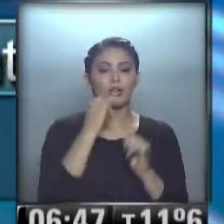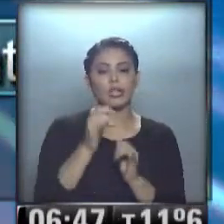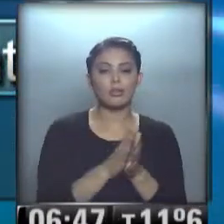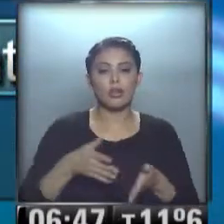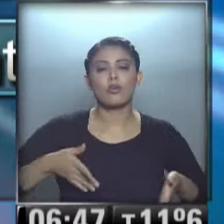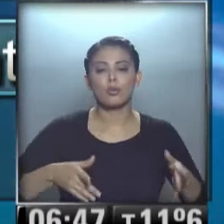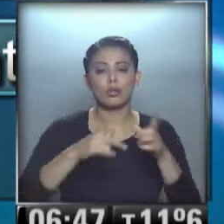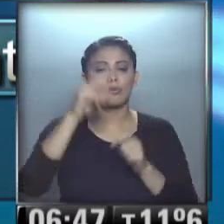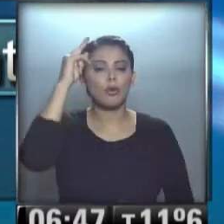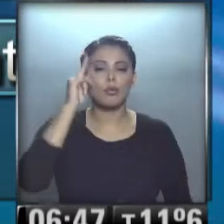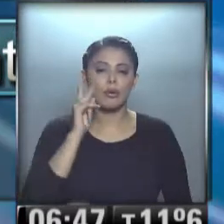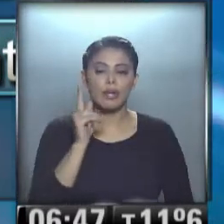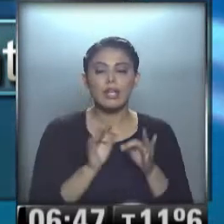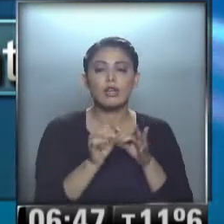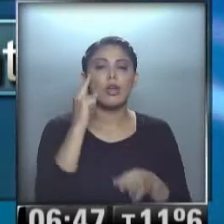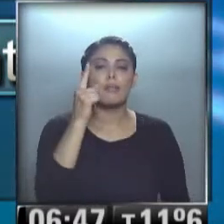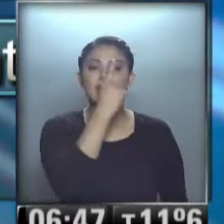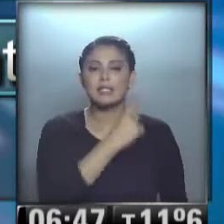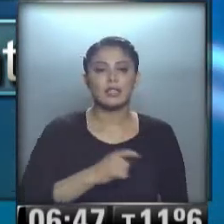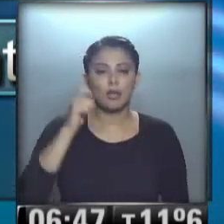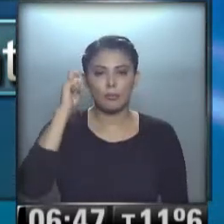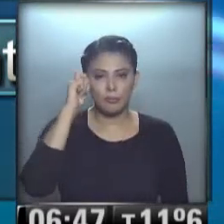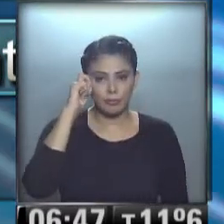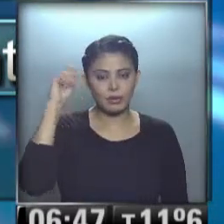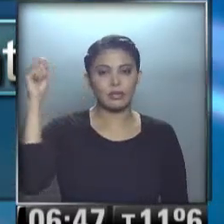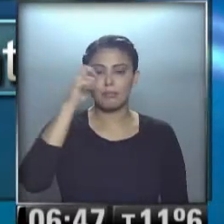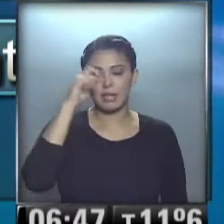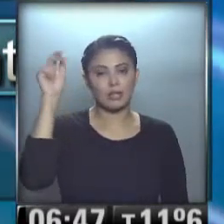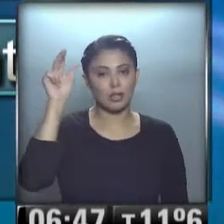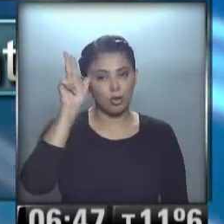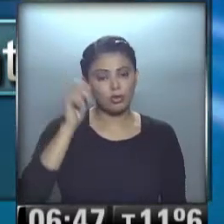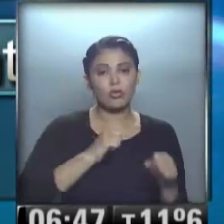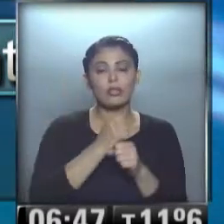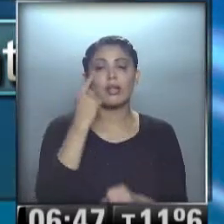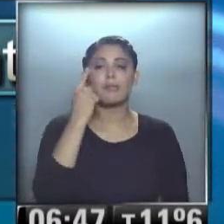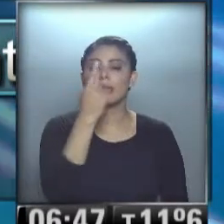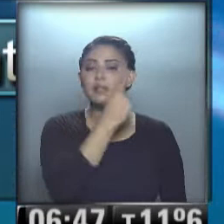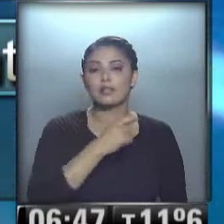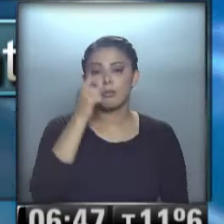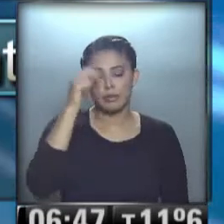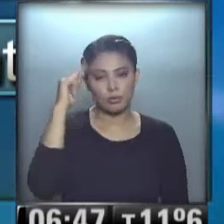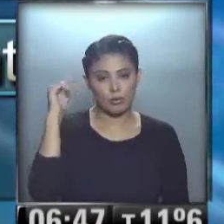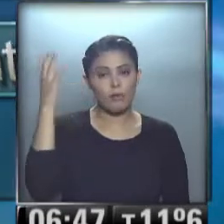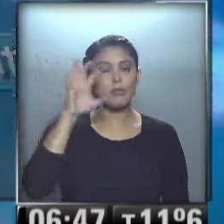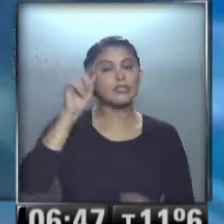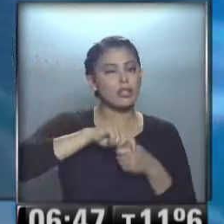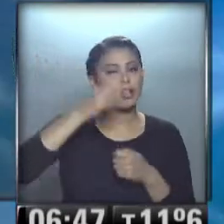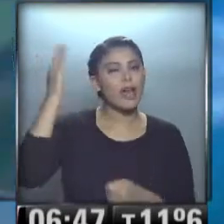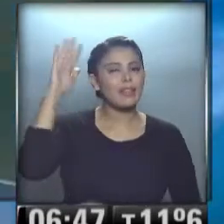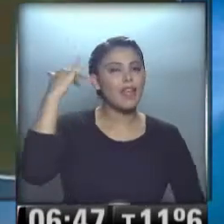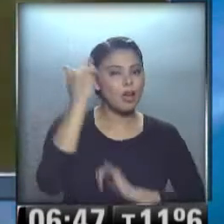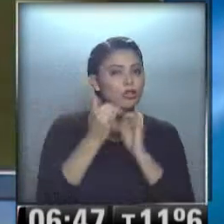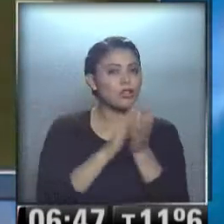ruta 9, kilómetros 1128 y 1129. Santiago del Estero, decía Nadia hace algunos minutos que el